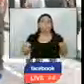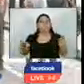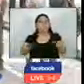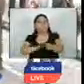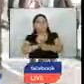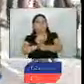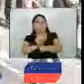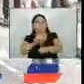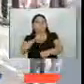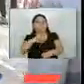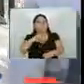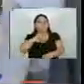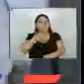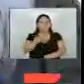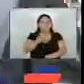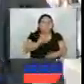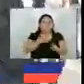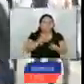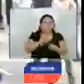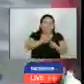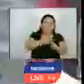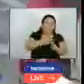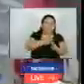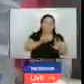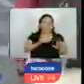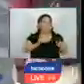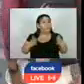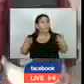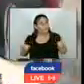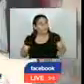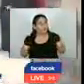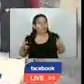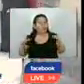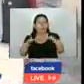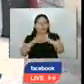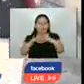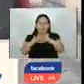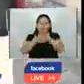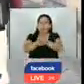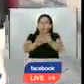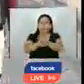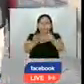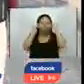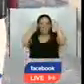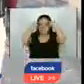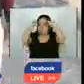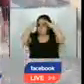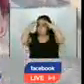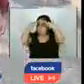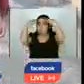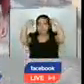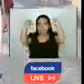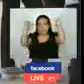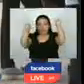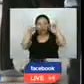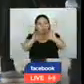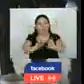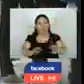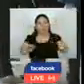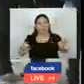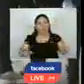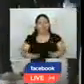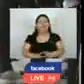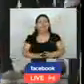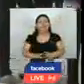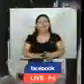enfermedad aislaron a muchas personas, factores que también agudizaron los problemas de la salud mental, sobre todo en menores